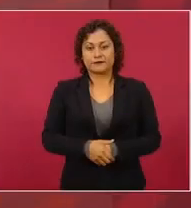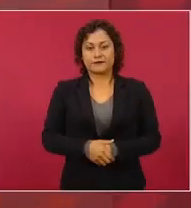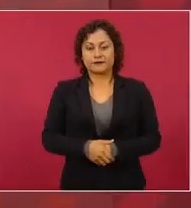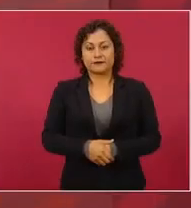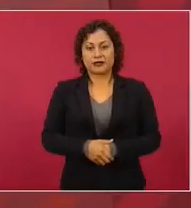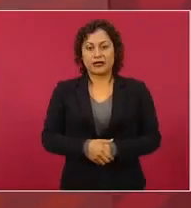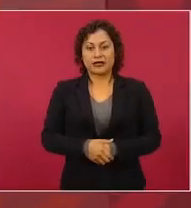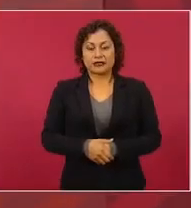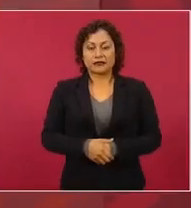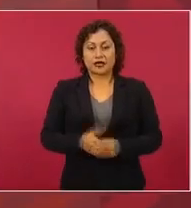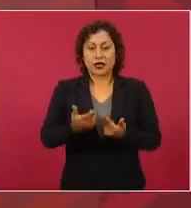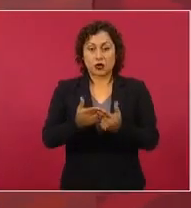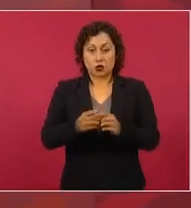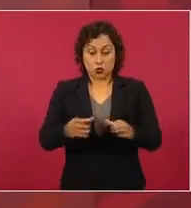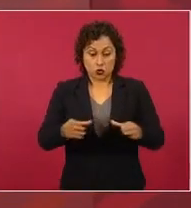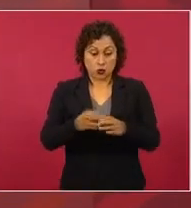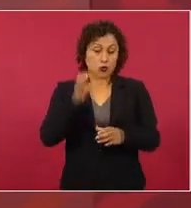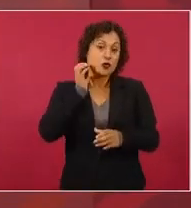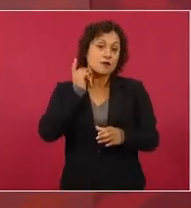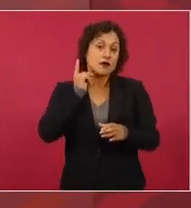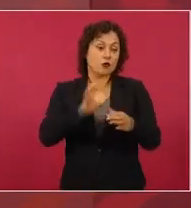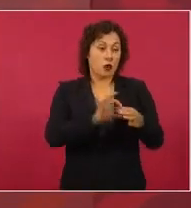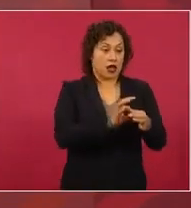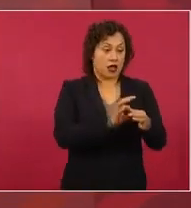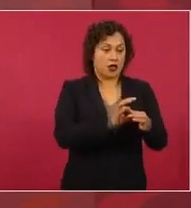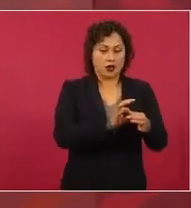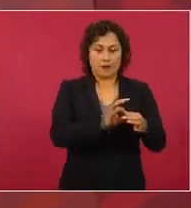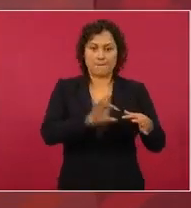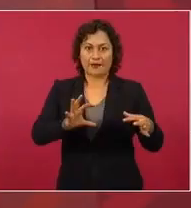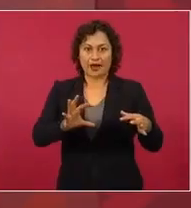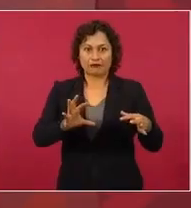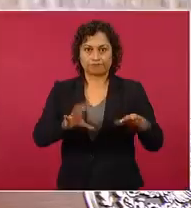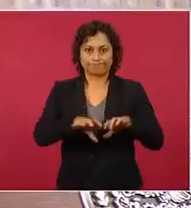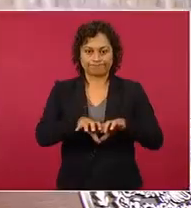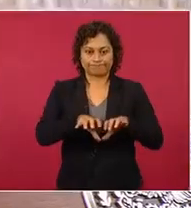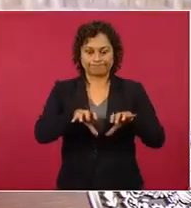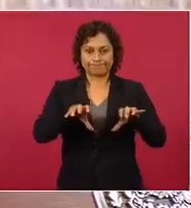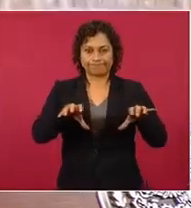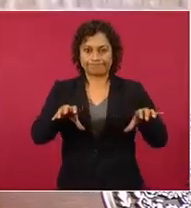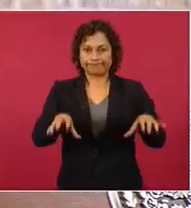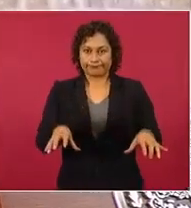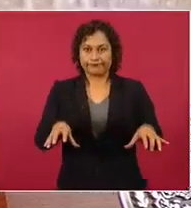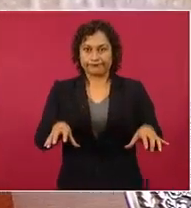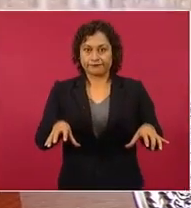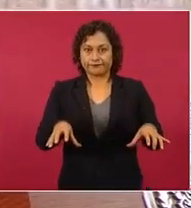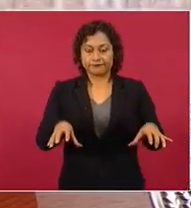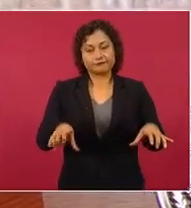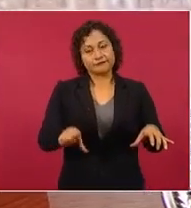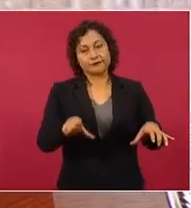Alianza. Y se van los legisladores de un bloque y se juntan